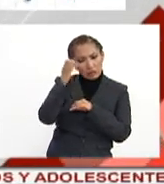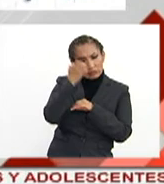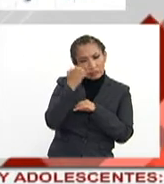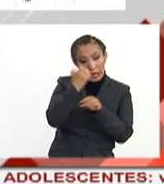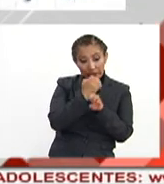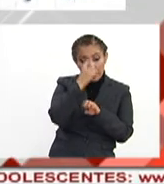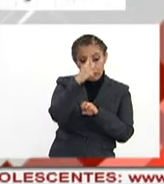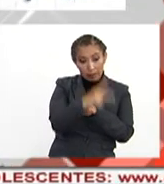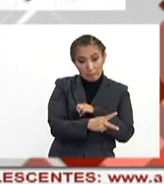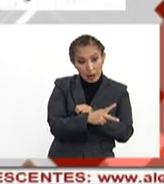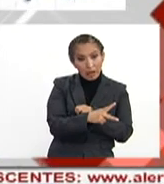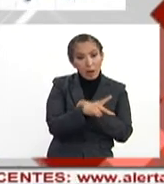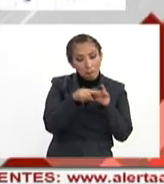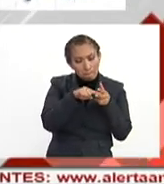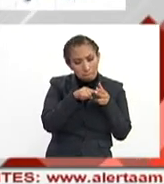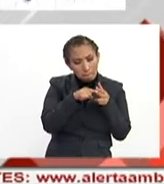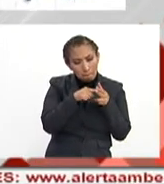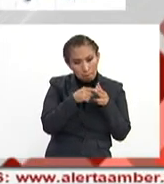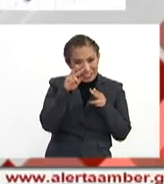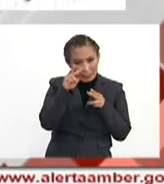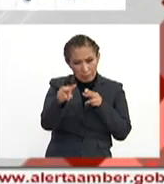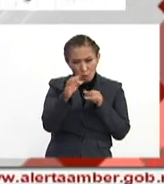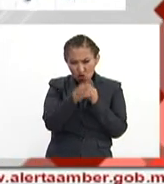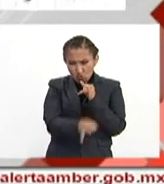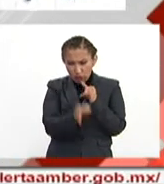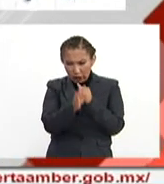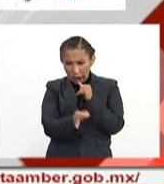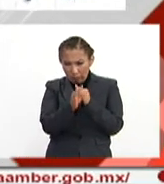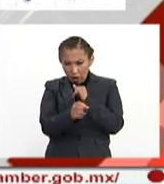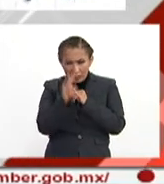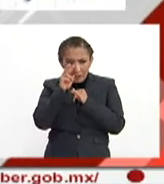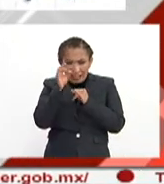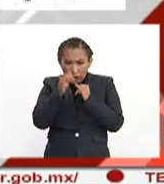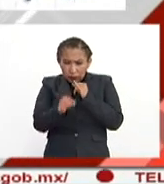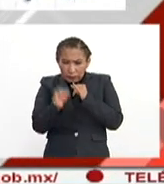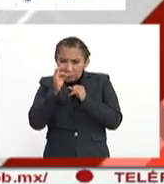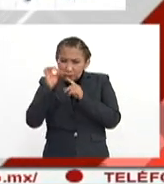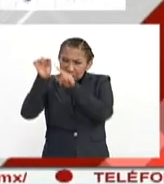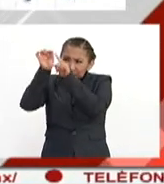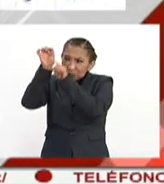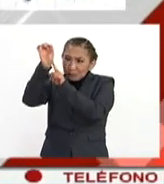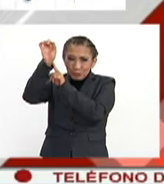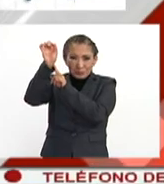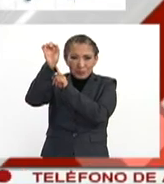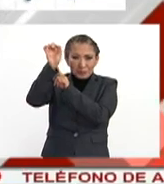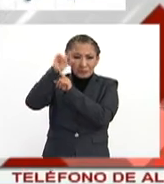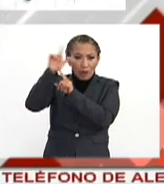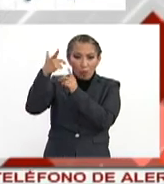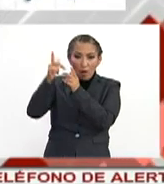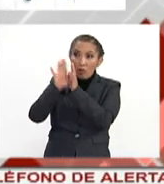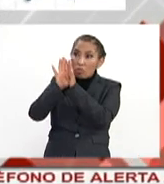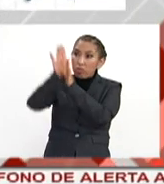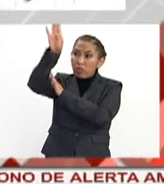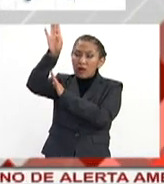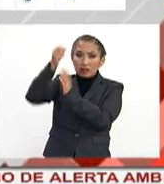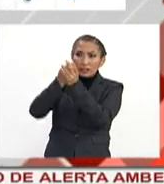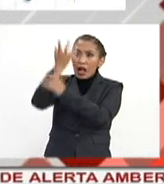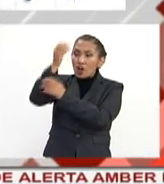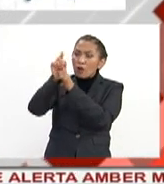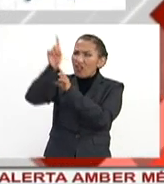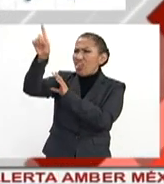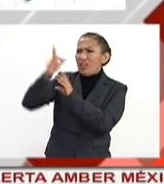el Estado de México, si vemos ese último punto que se ve ahí, es un dato que diríamos está fuera de rango o es